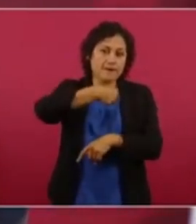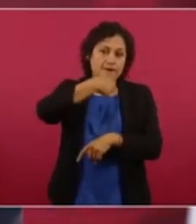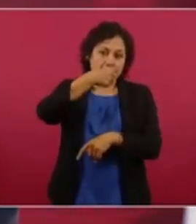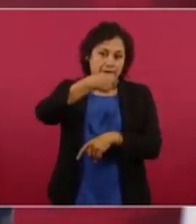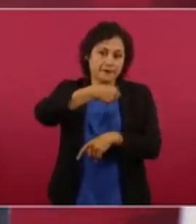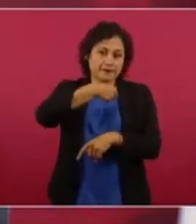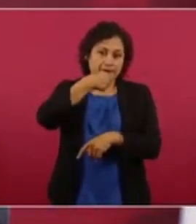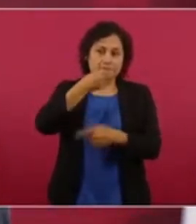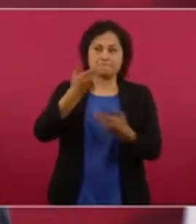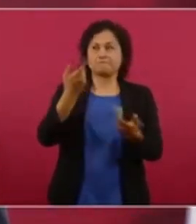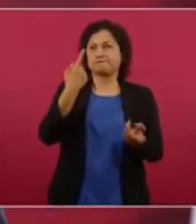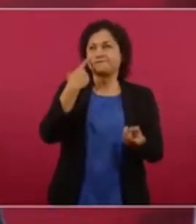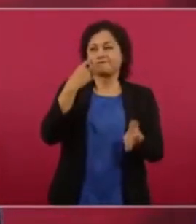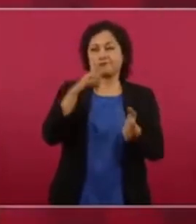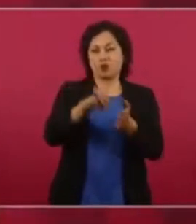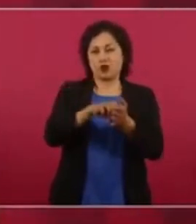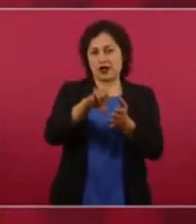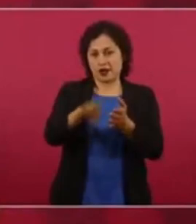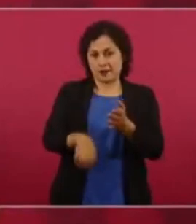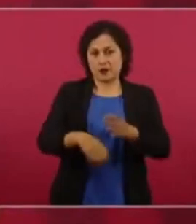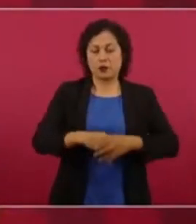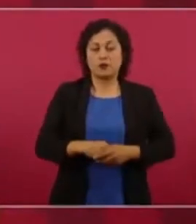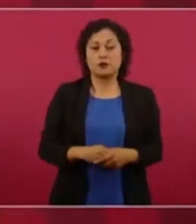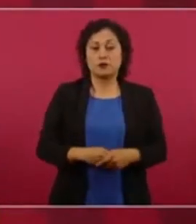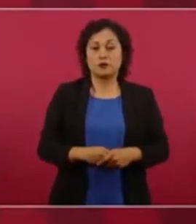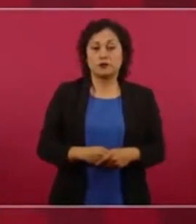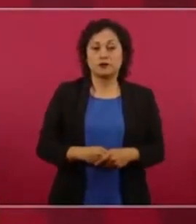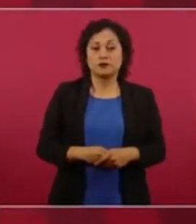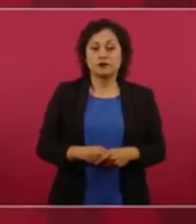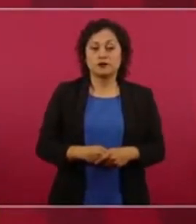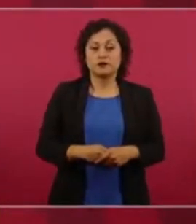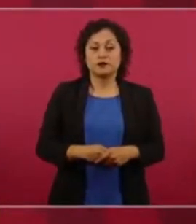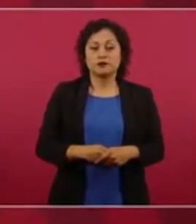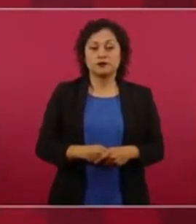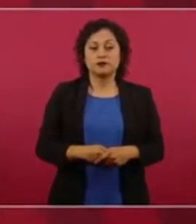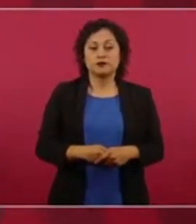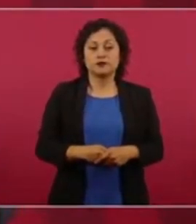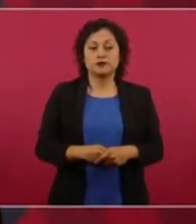como la mamá de